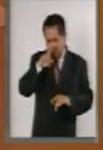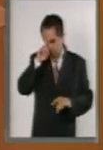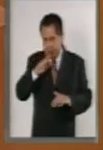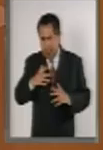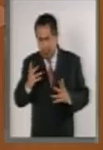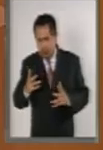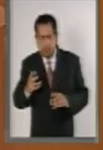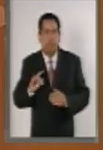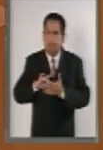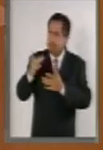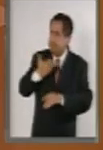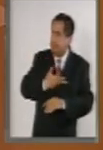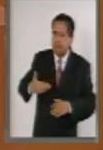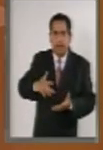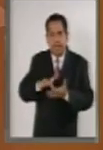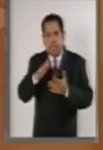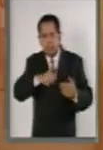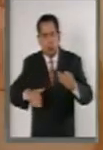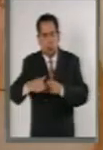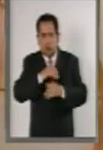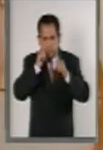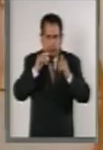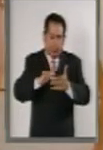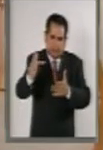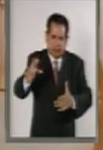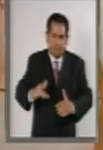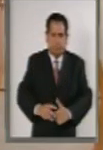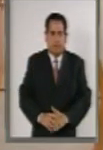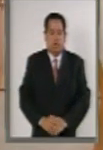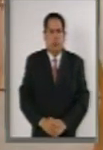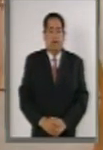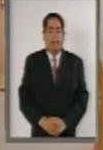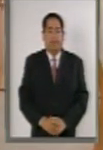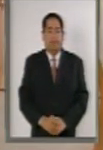Gracias, Presidenta. Gracias a todas y a todos. Gracias, Senador Miguel.